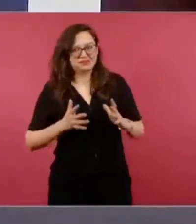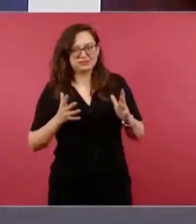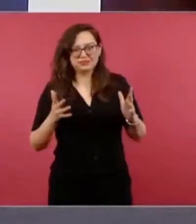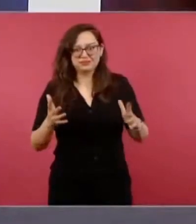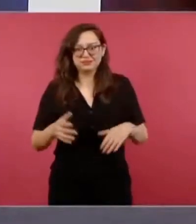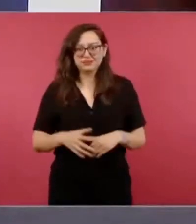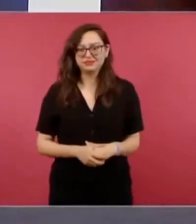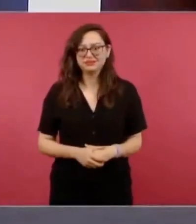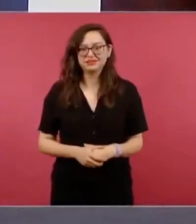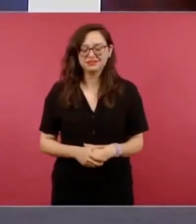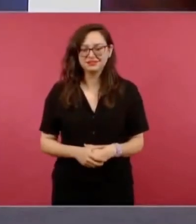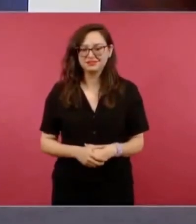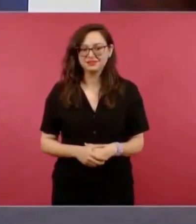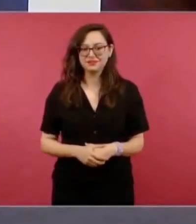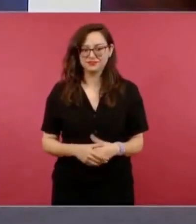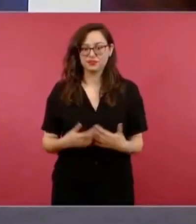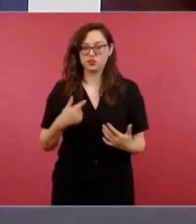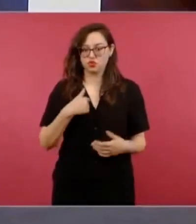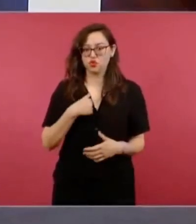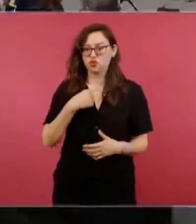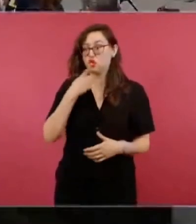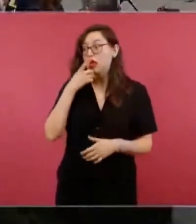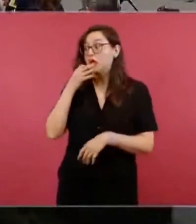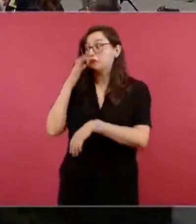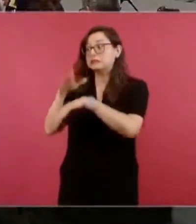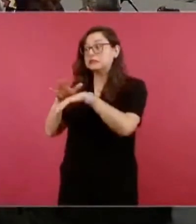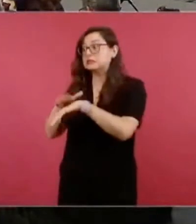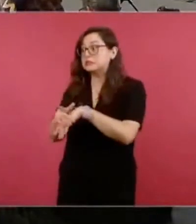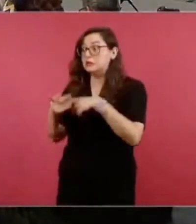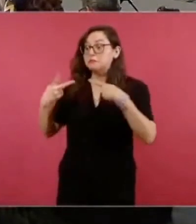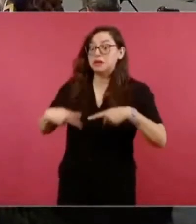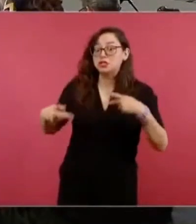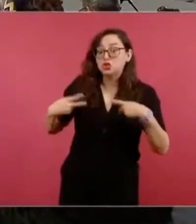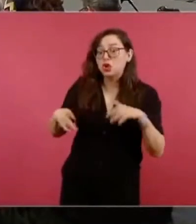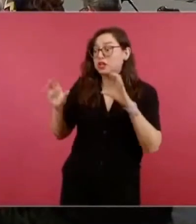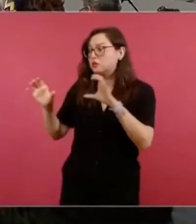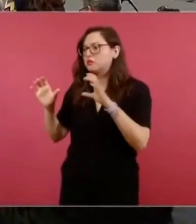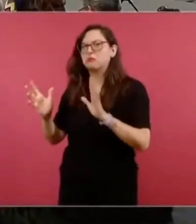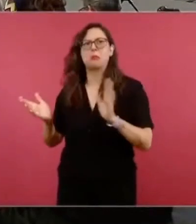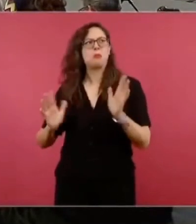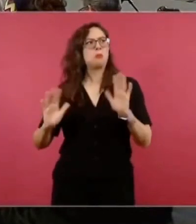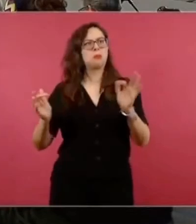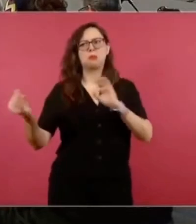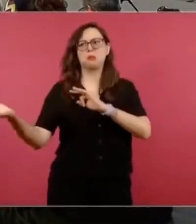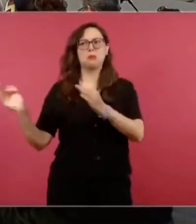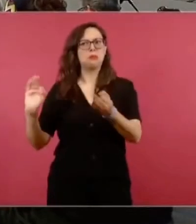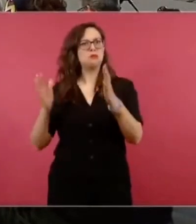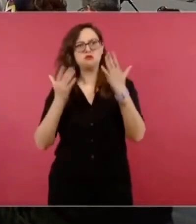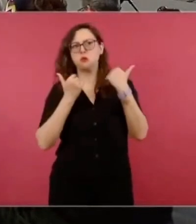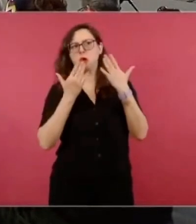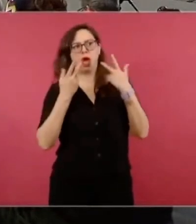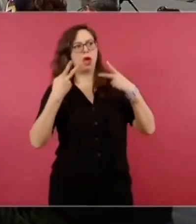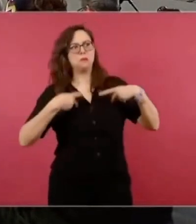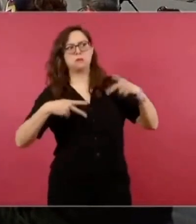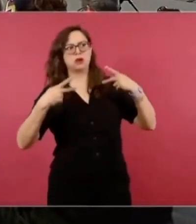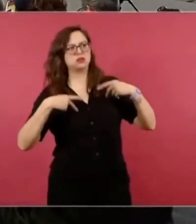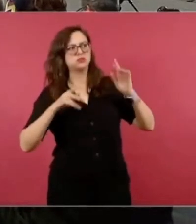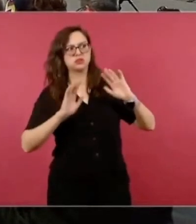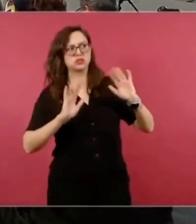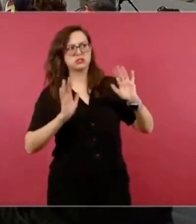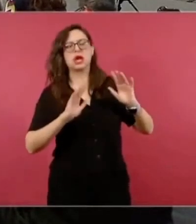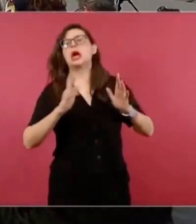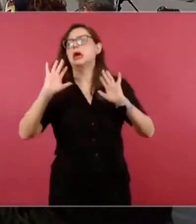problema, no hay riesgo de la población. Y atender el incendio, 6 hectáreas. Y ya